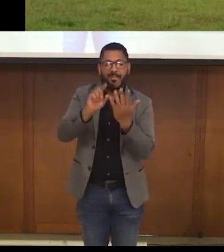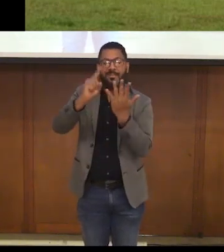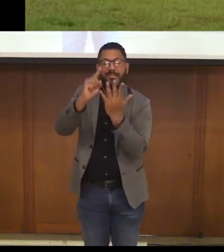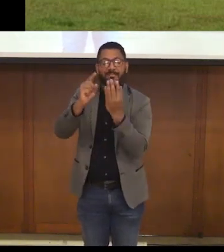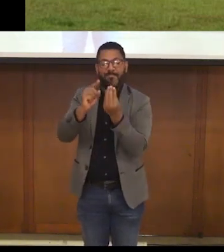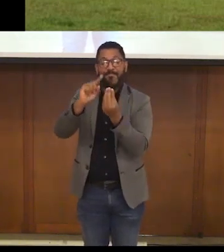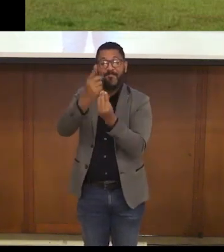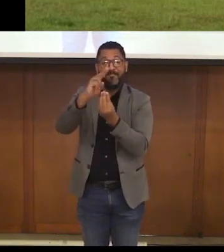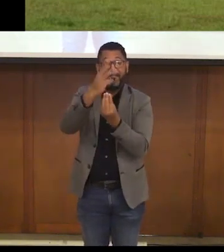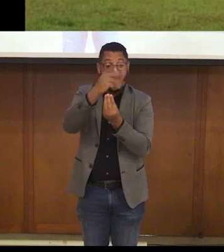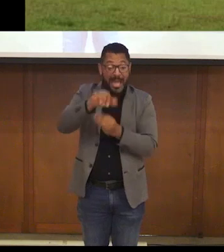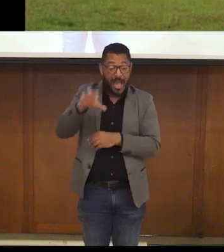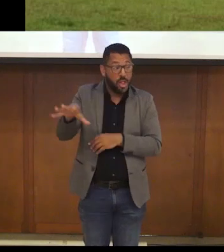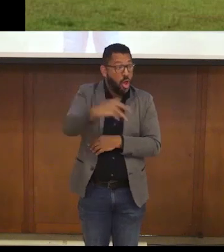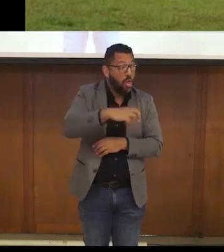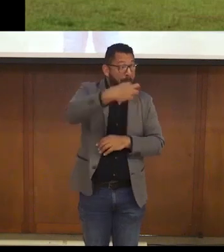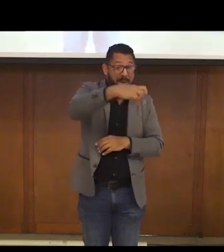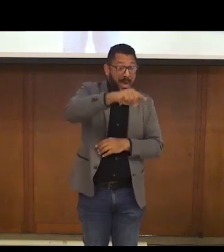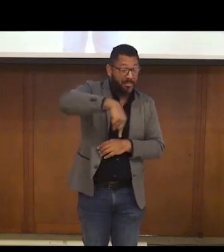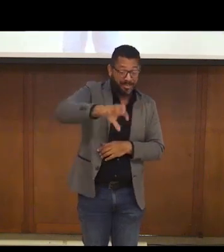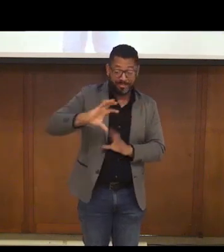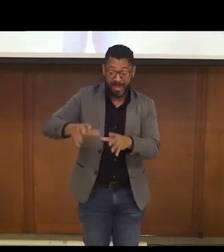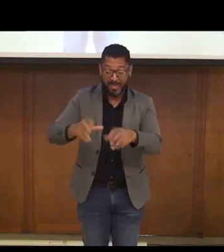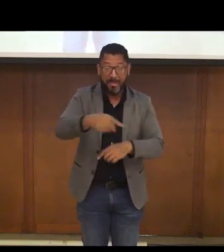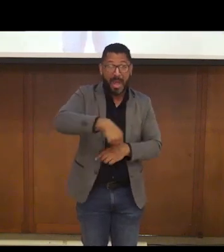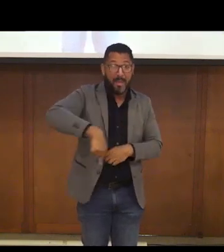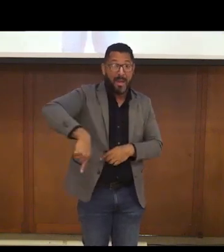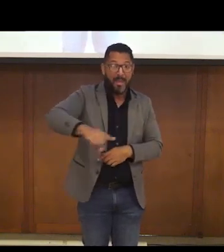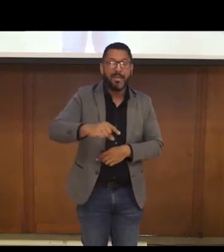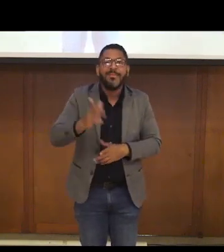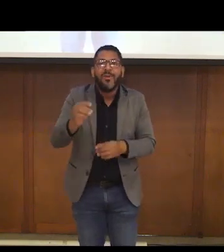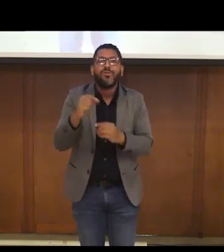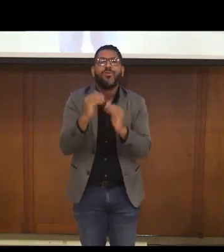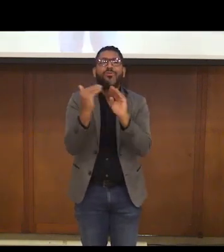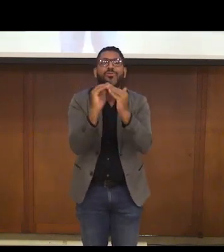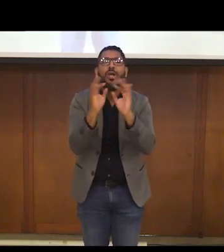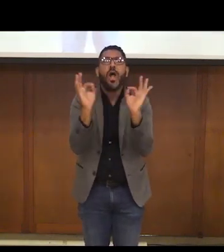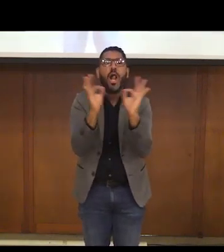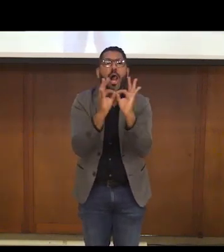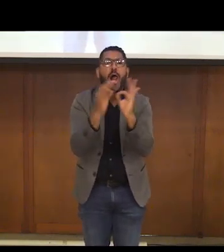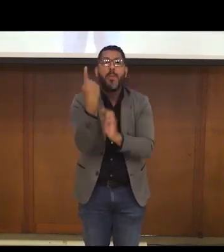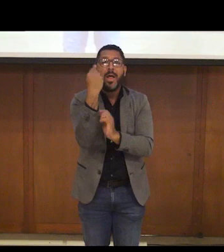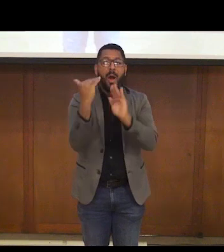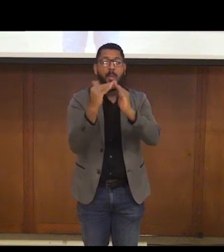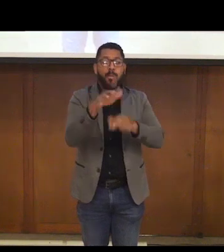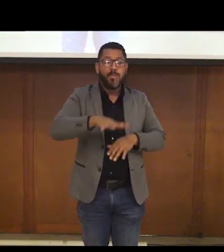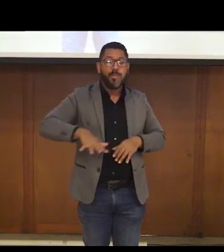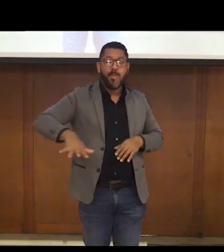tiene los 5 cursos. Pero esta es las escuelitas, una escuelita de tabla, techo de